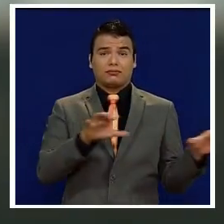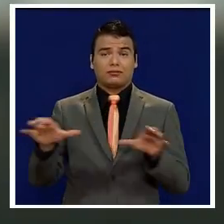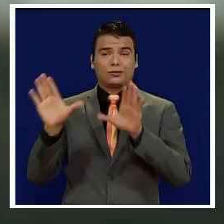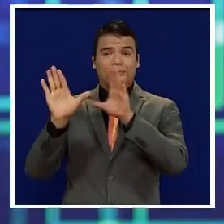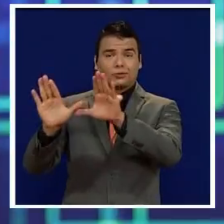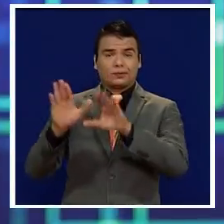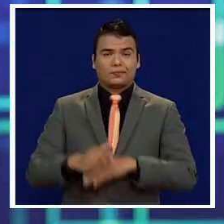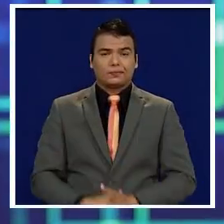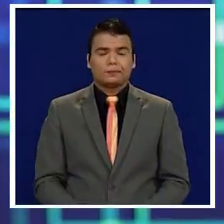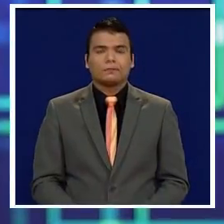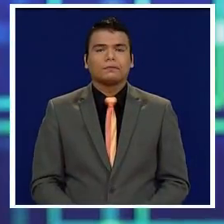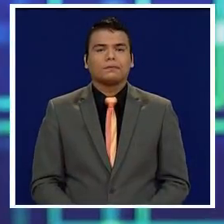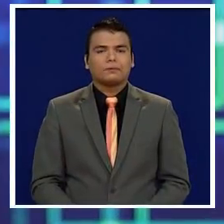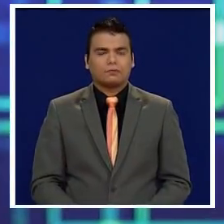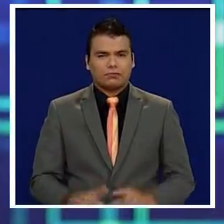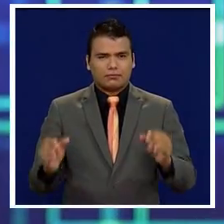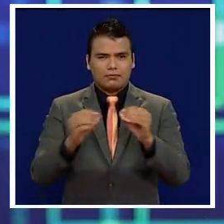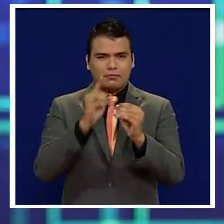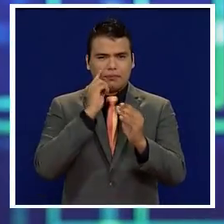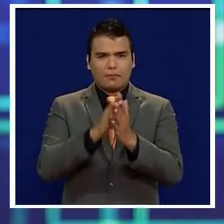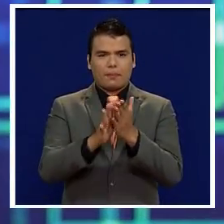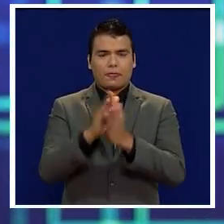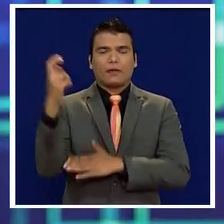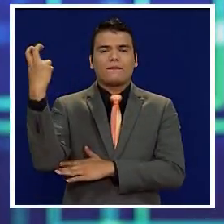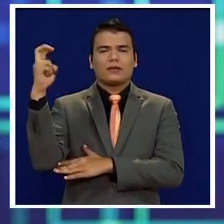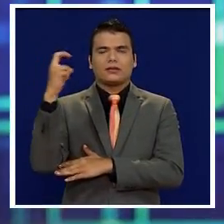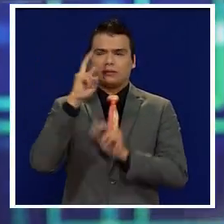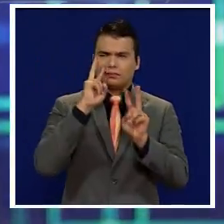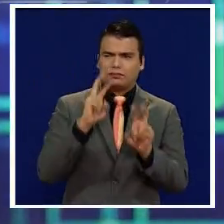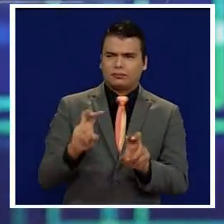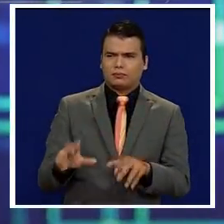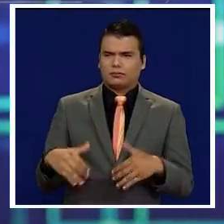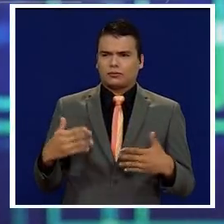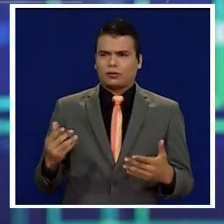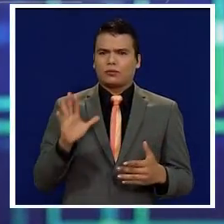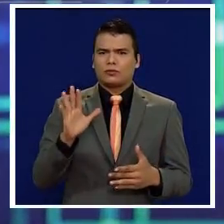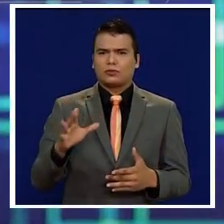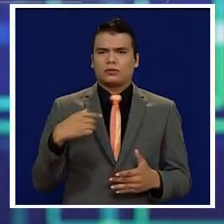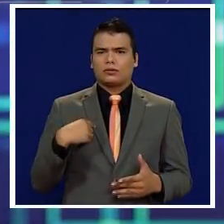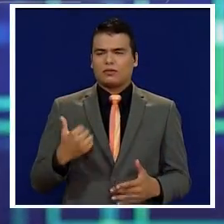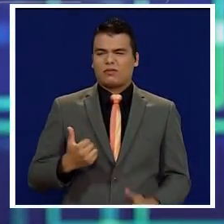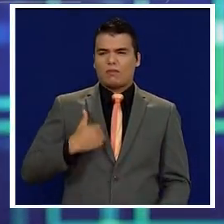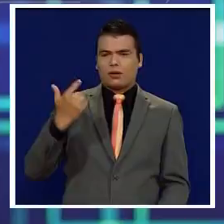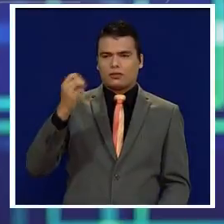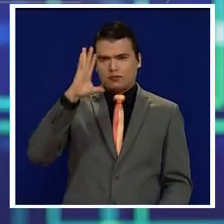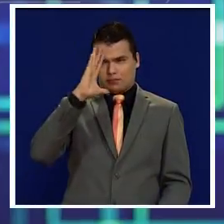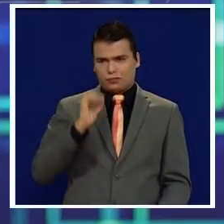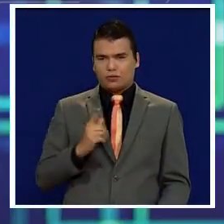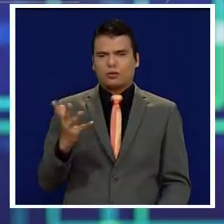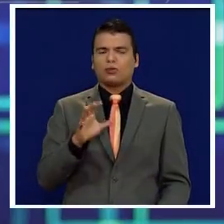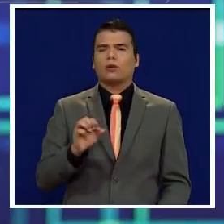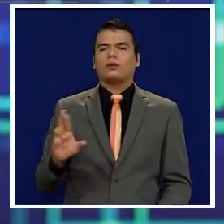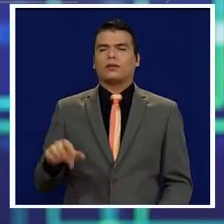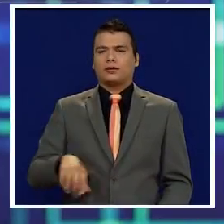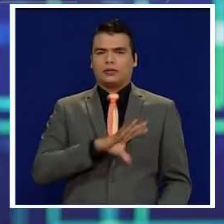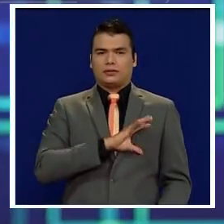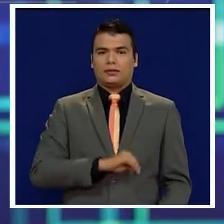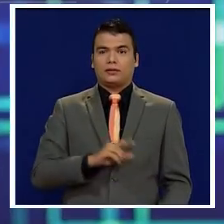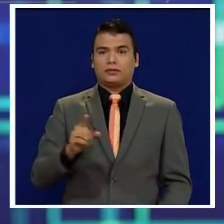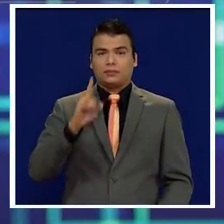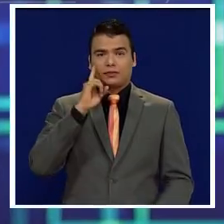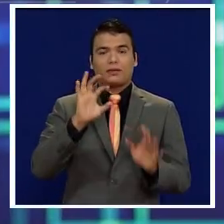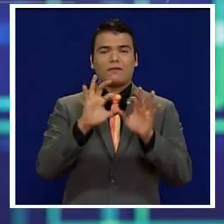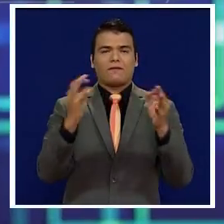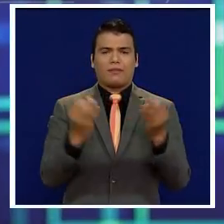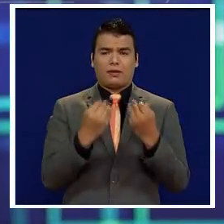uniformados. En otras noticias, la Fiscalía investiga un supuesto caso de abuso policial ocurrido en el oriente de Cali. Según una